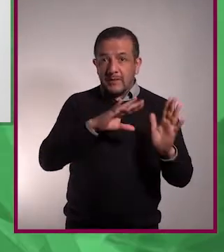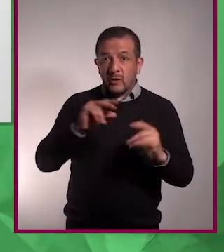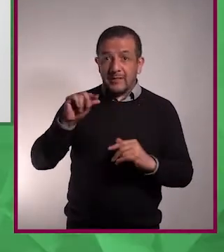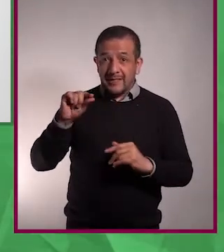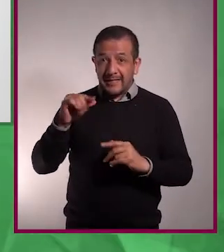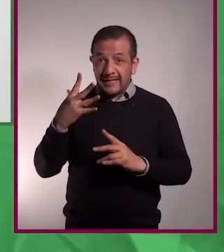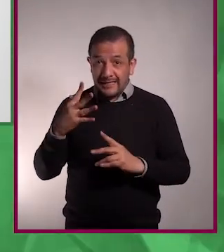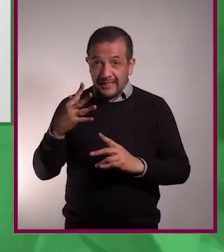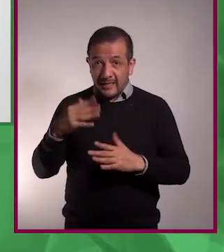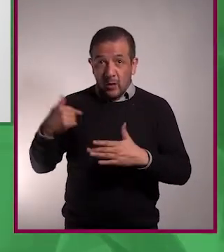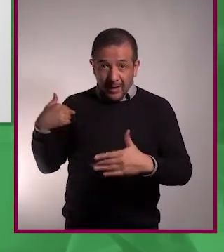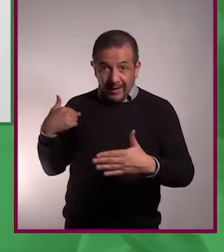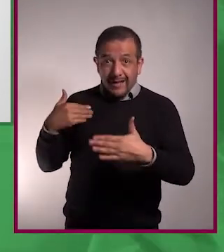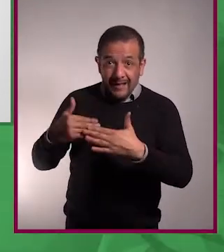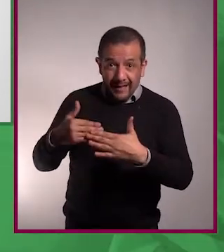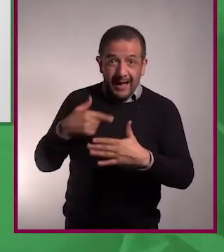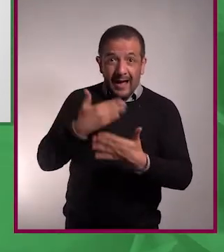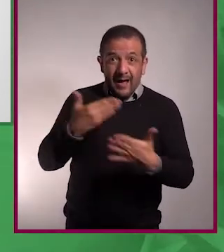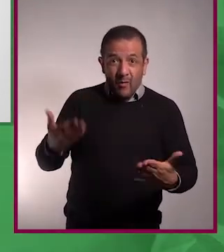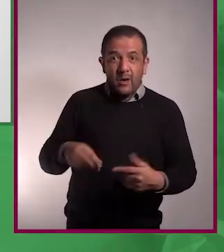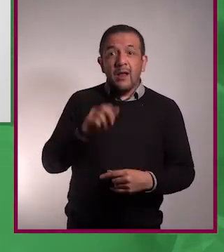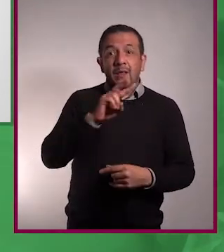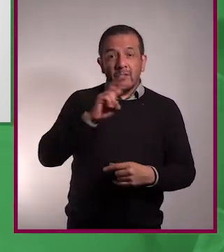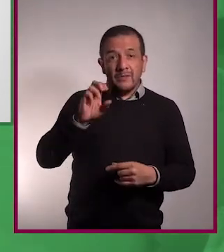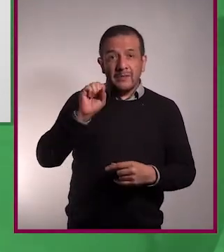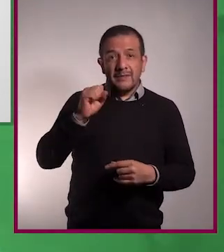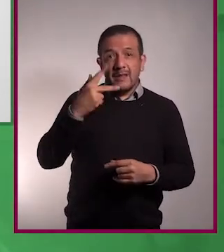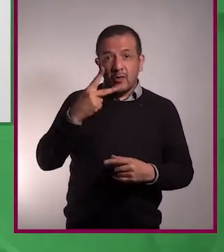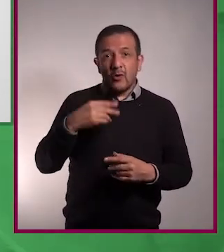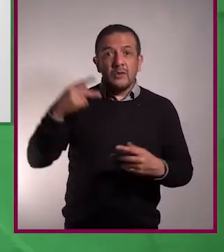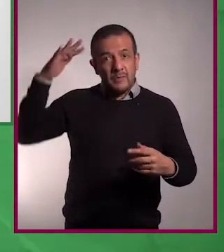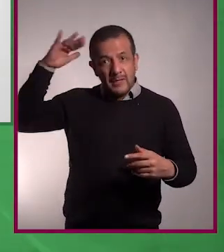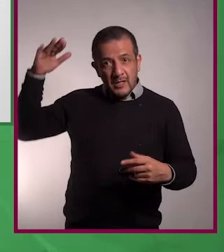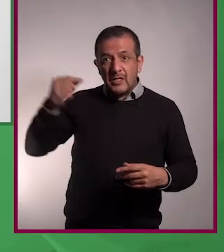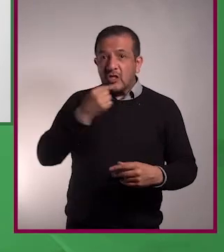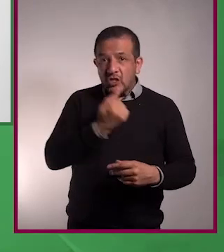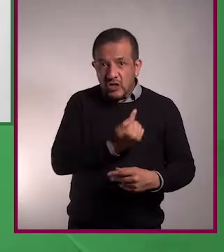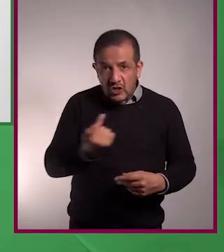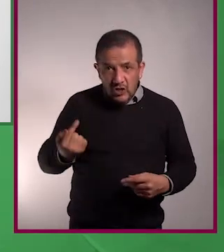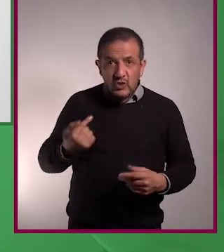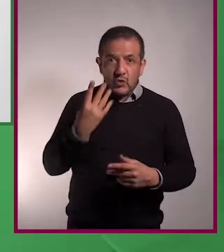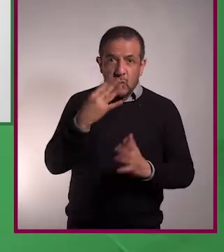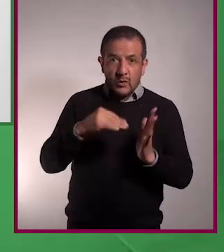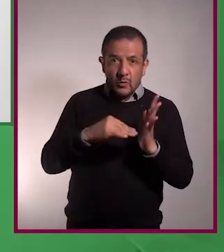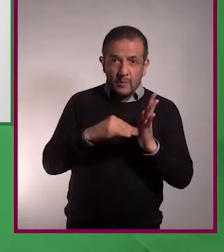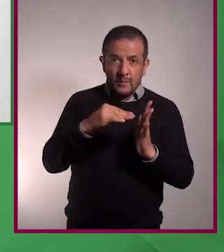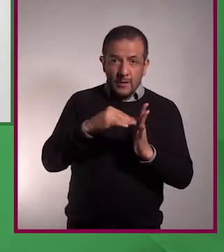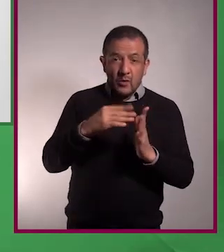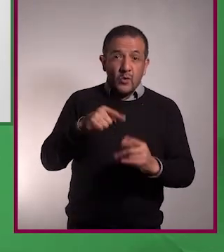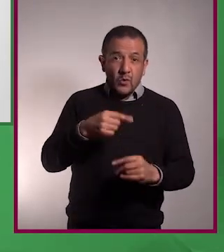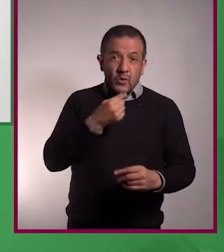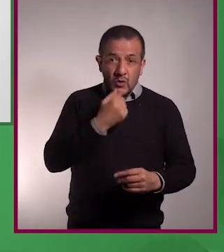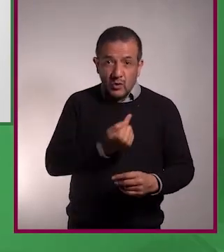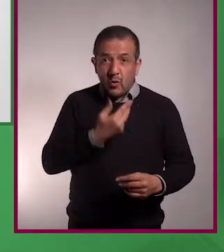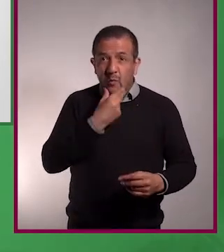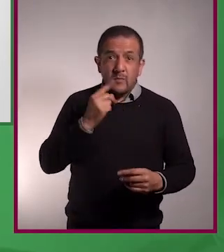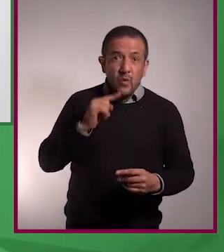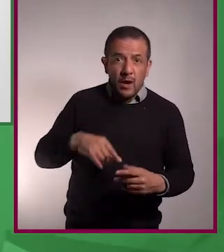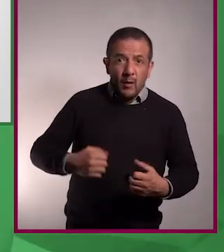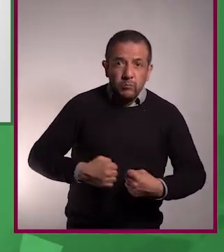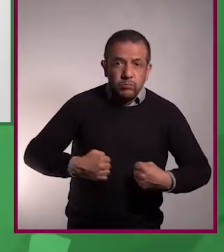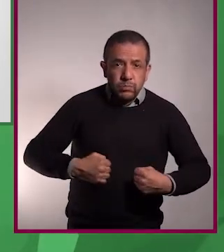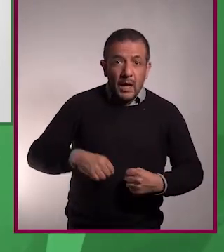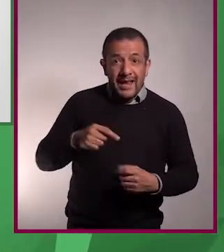desde 1975, al punto que 262 millones de adultos y 4 millones de niñas y niños viven